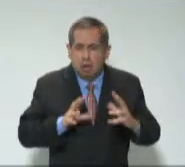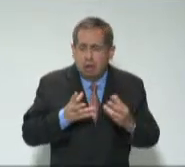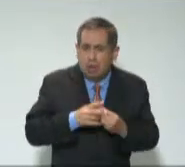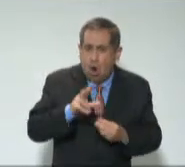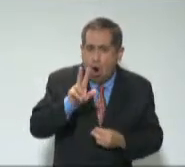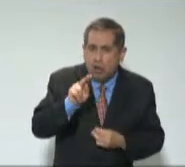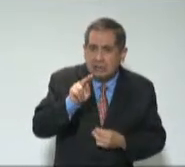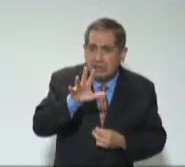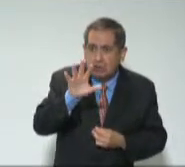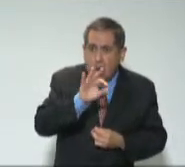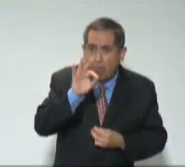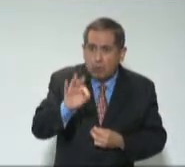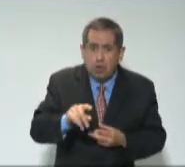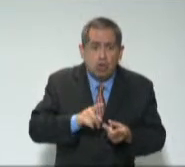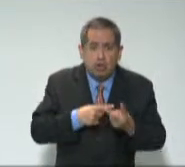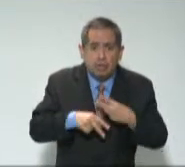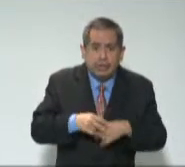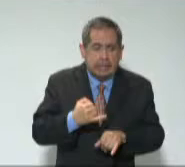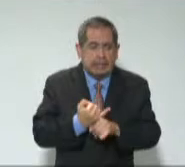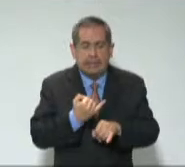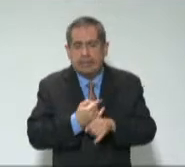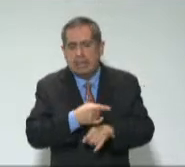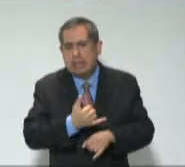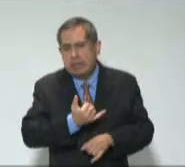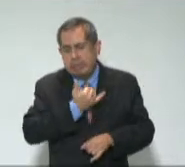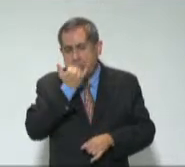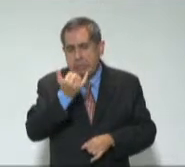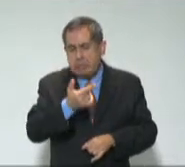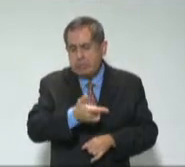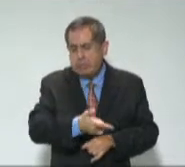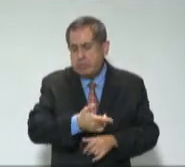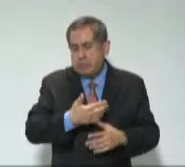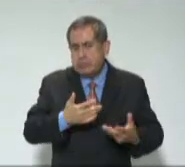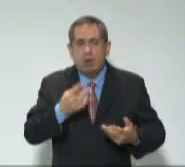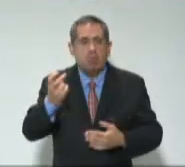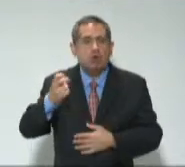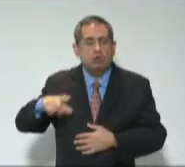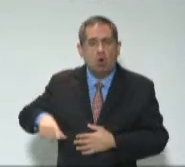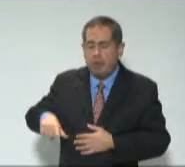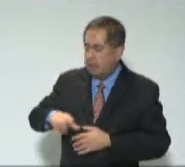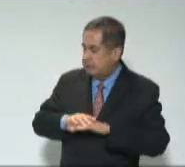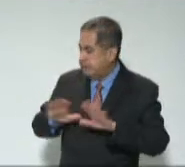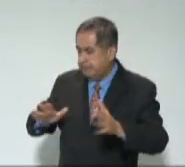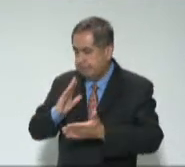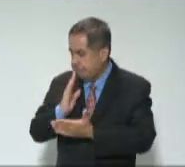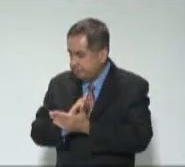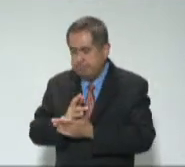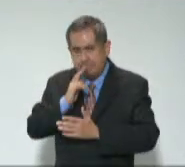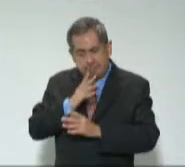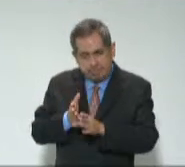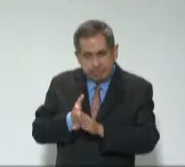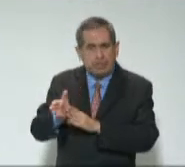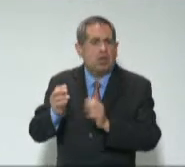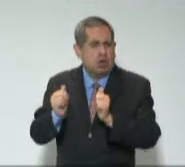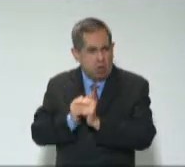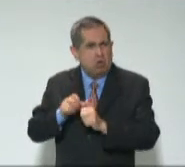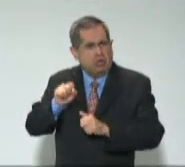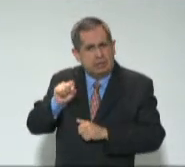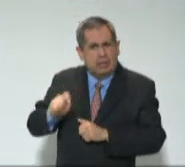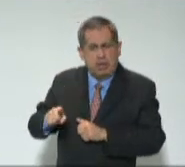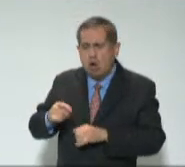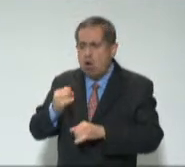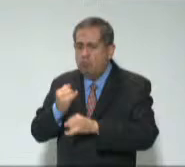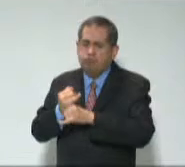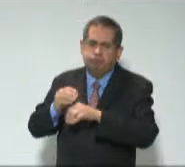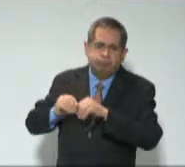proviene de las redes sociales Entonces es así que varios gobiernos han establecido mecanismos también a través de los